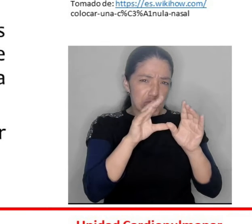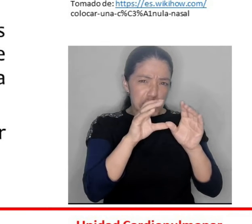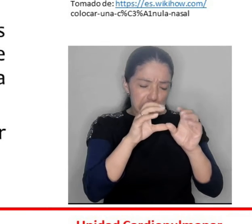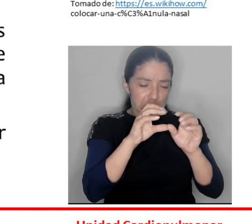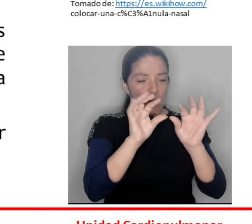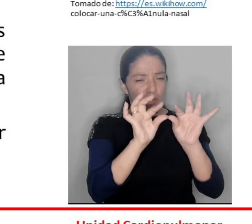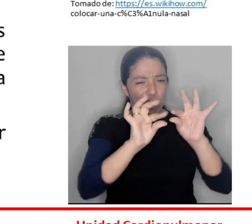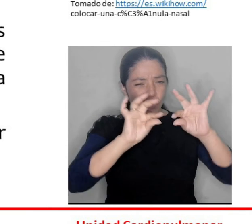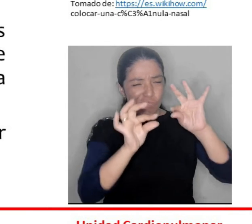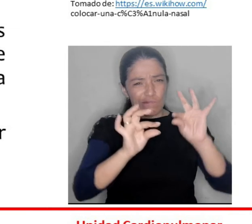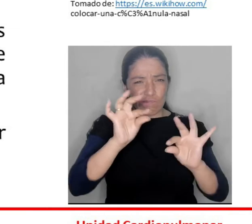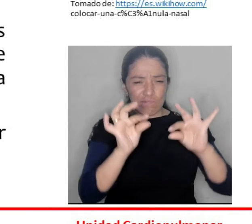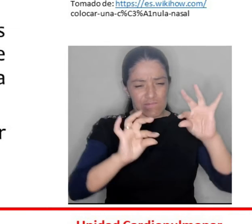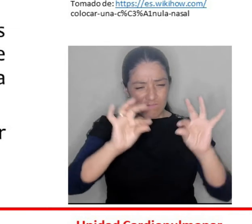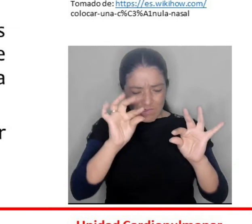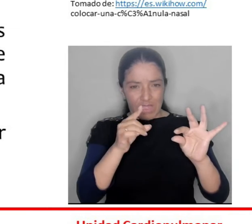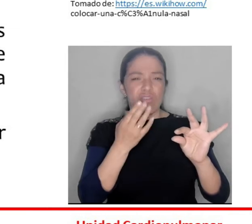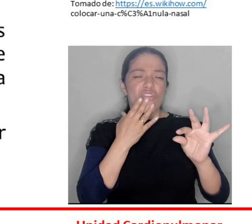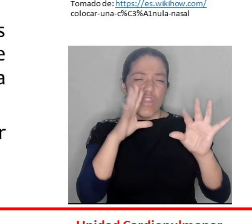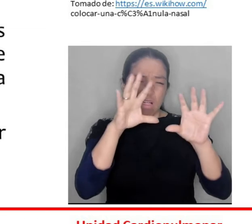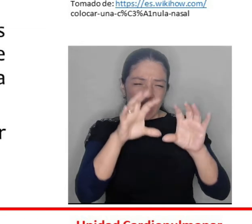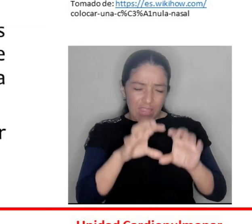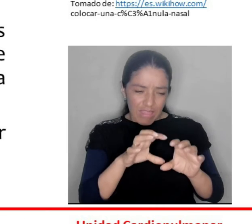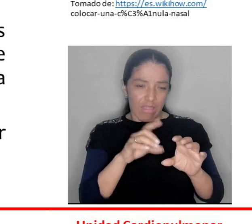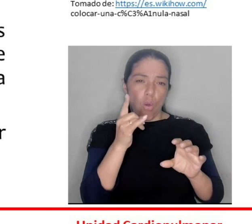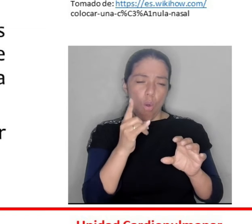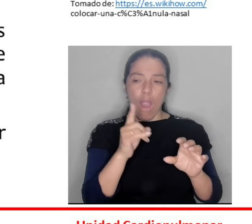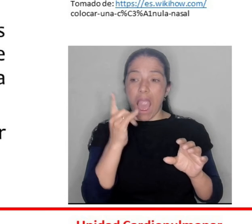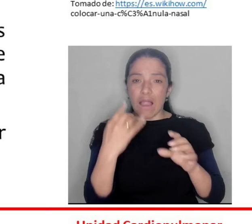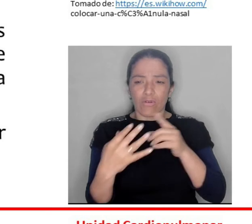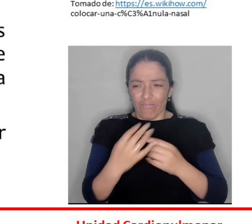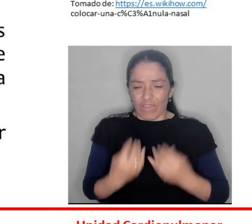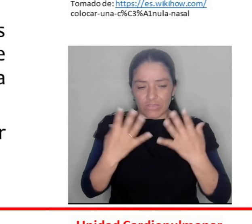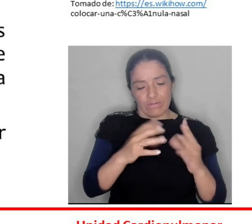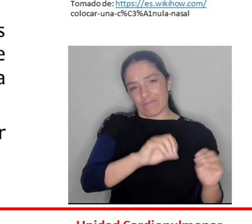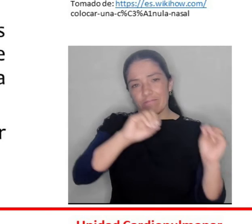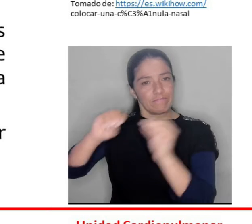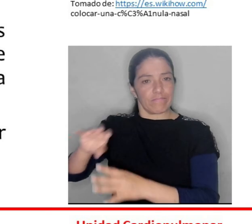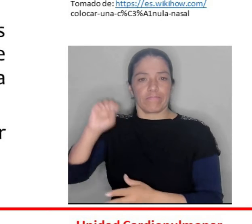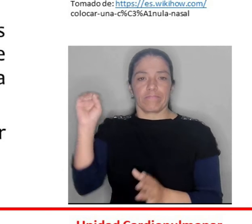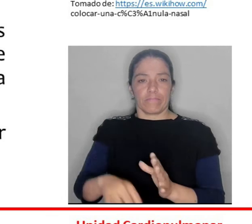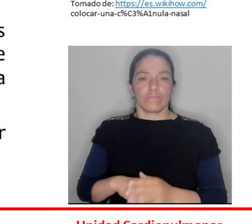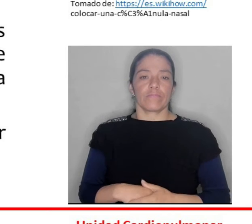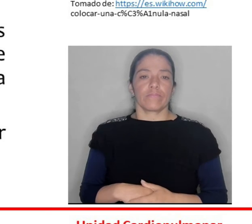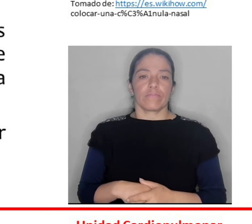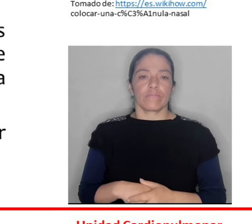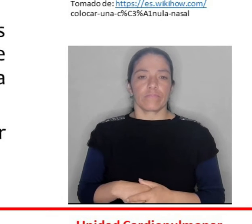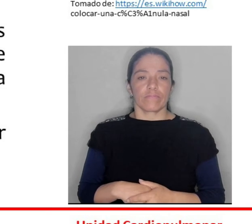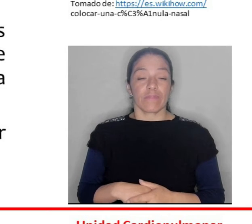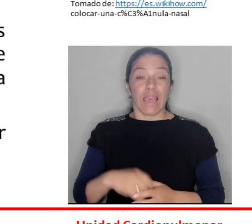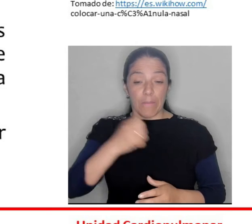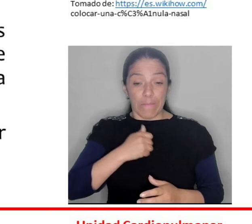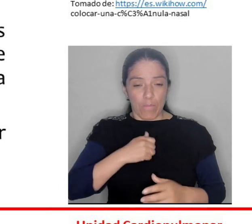la cánula nasal cuando aparezcan deformidades, pérdida de elasticidad, cambios de color o después de un proceso